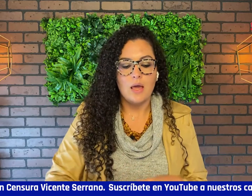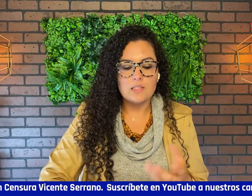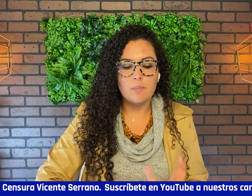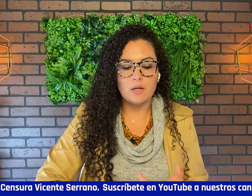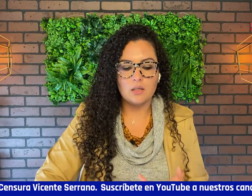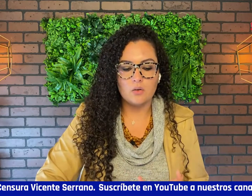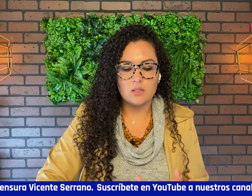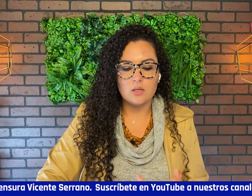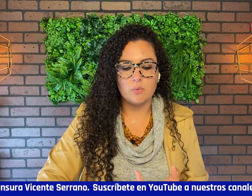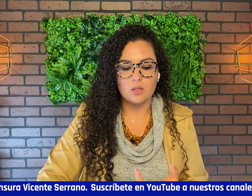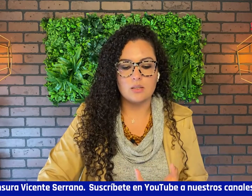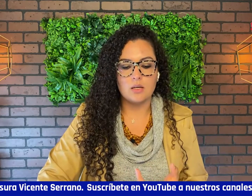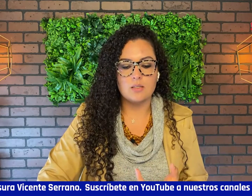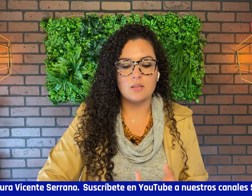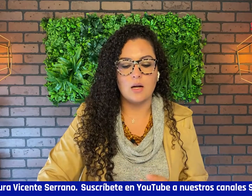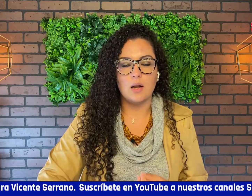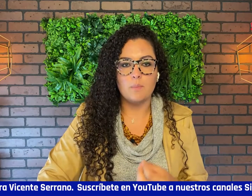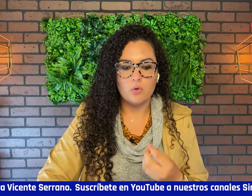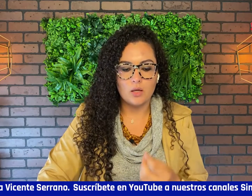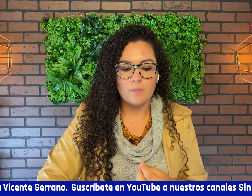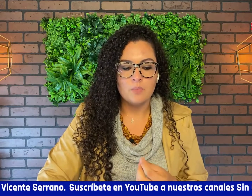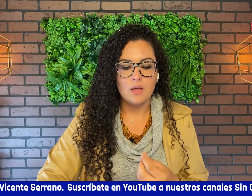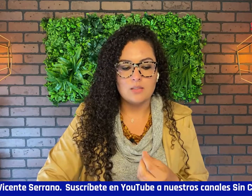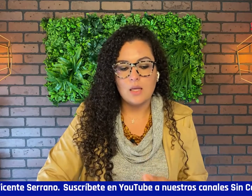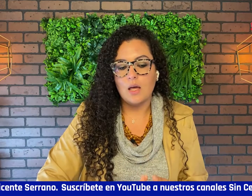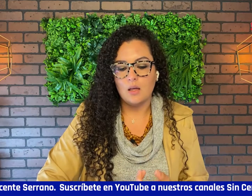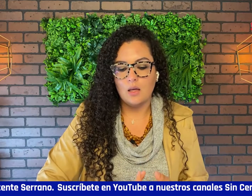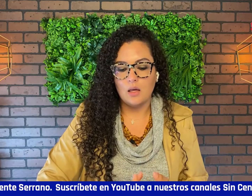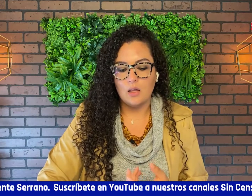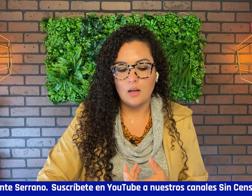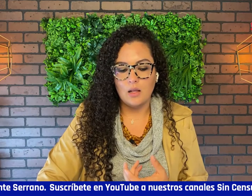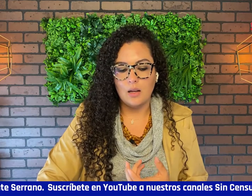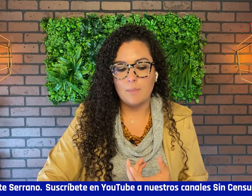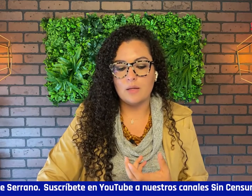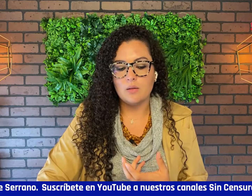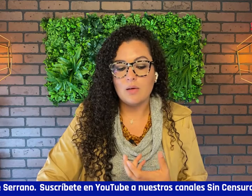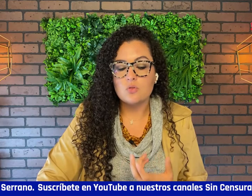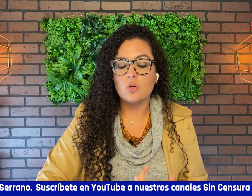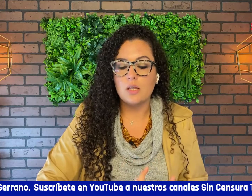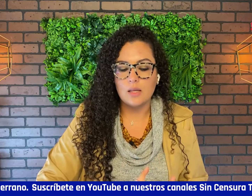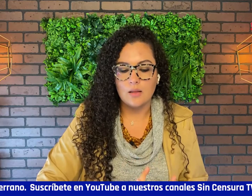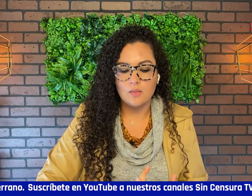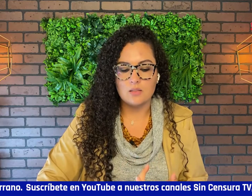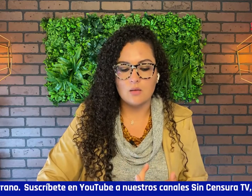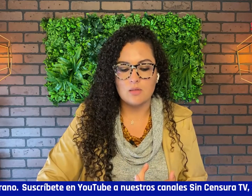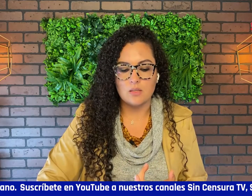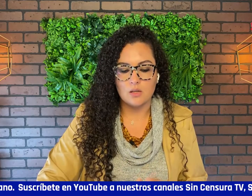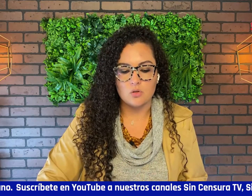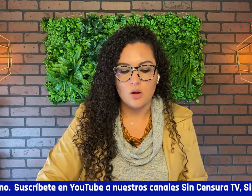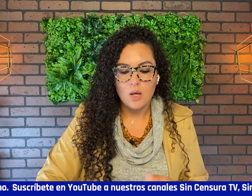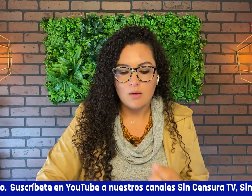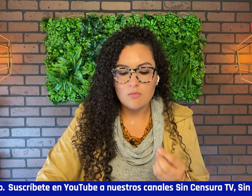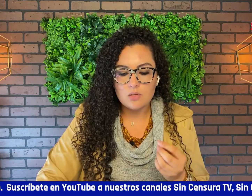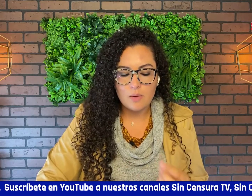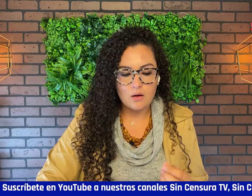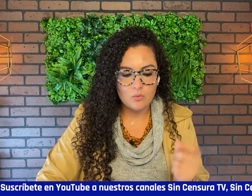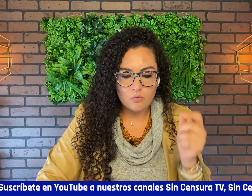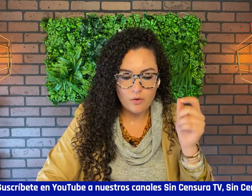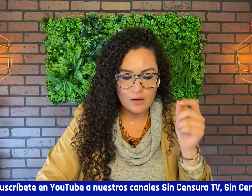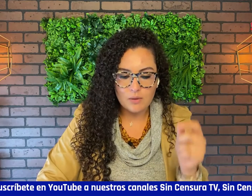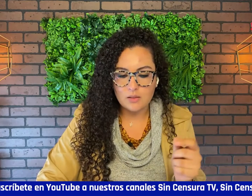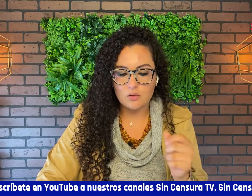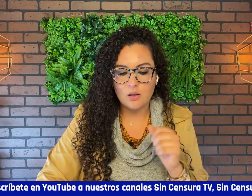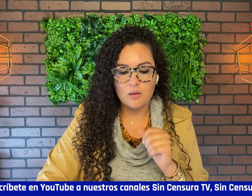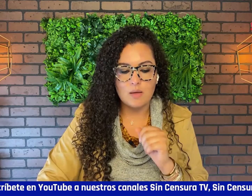expedientes. Esta parte creo que es importante rescatarla porque sería la parte más sólida de esta investigación. Vamos a ver